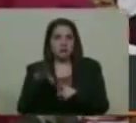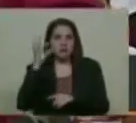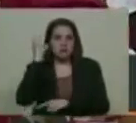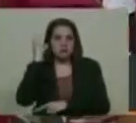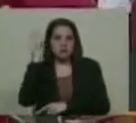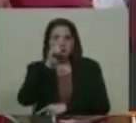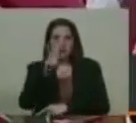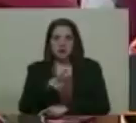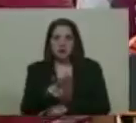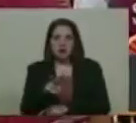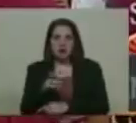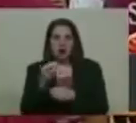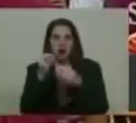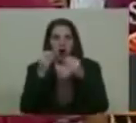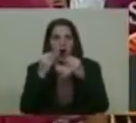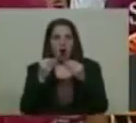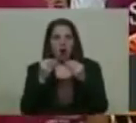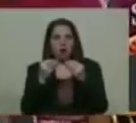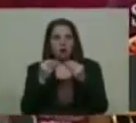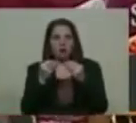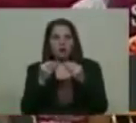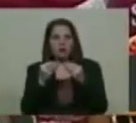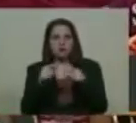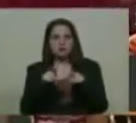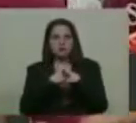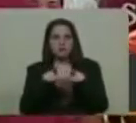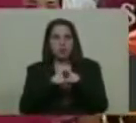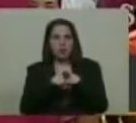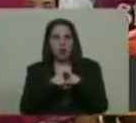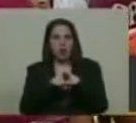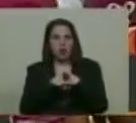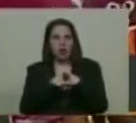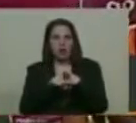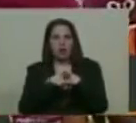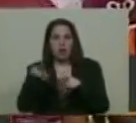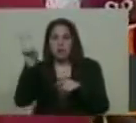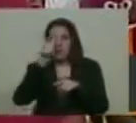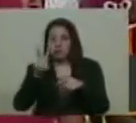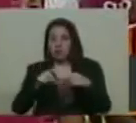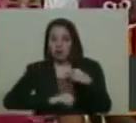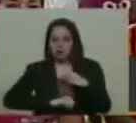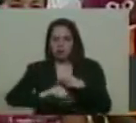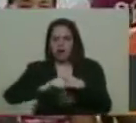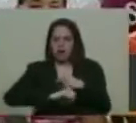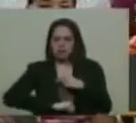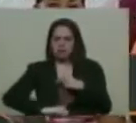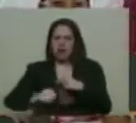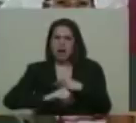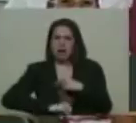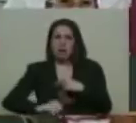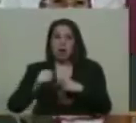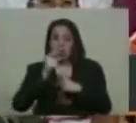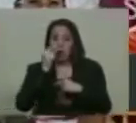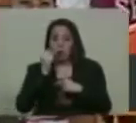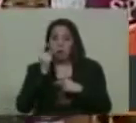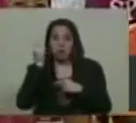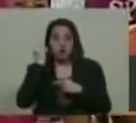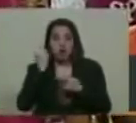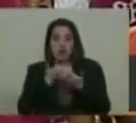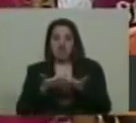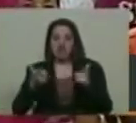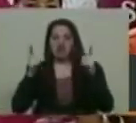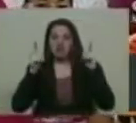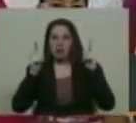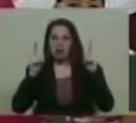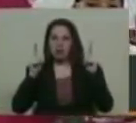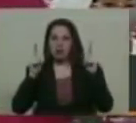Venezuela es el vientre de una mujer que pare libertadores, que pare libertadora, que pare un pueblo